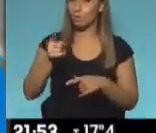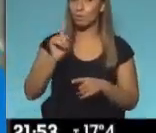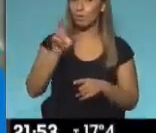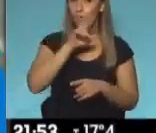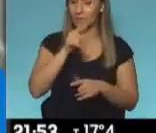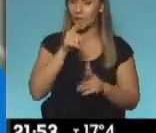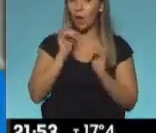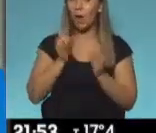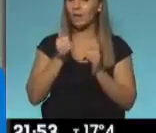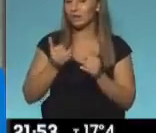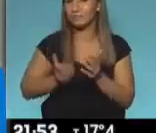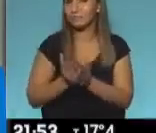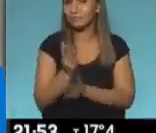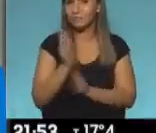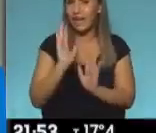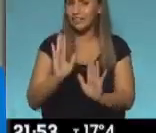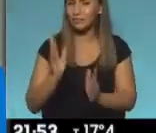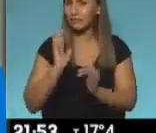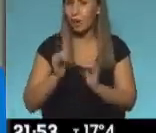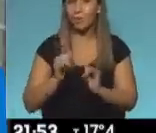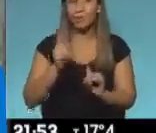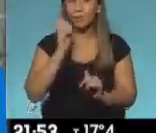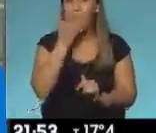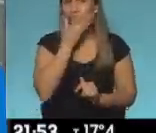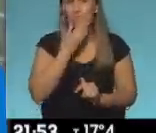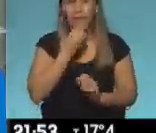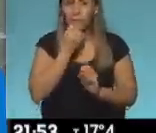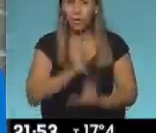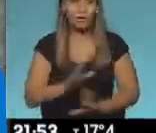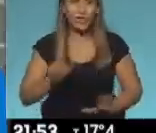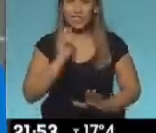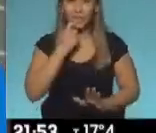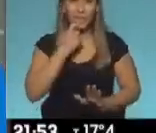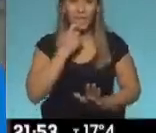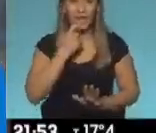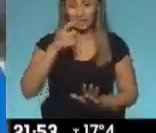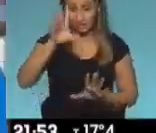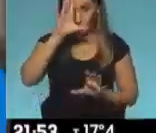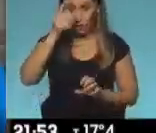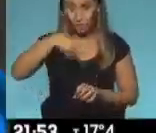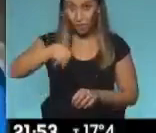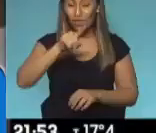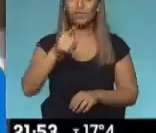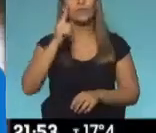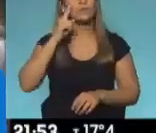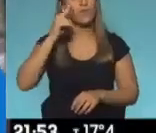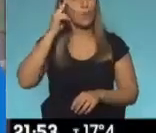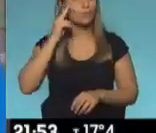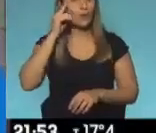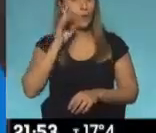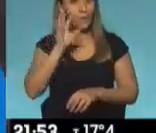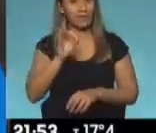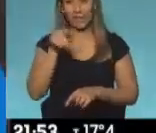ser interminable. Bellísima, divina. Recuerdan todos, en 1990, con solo